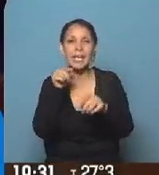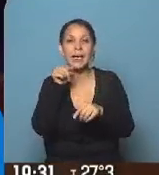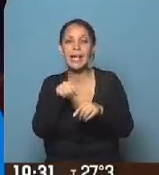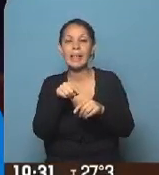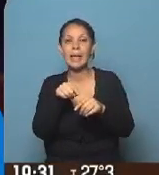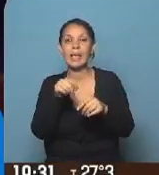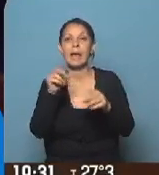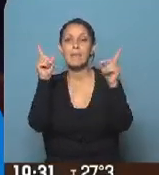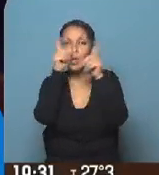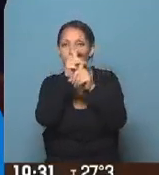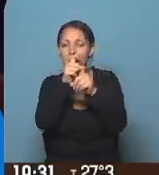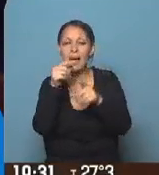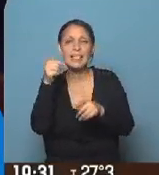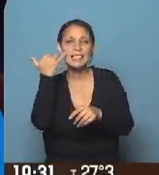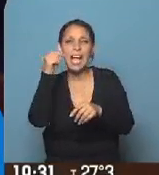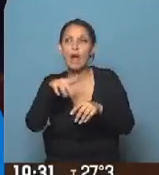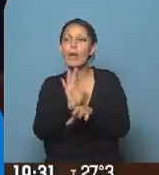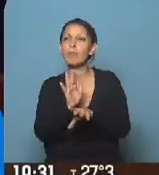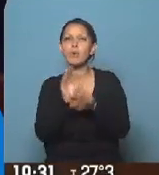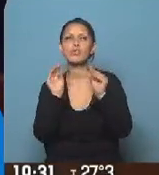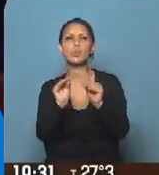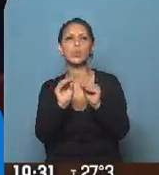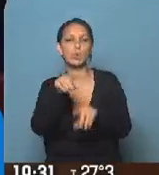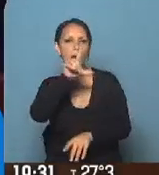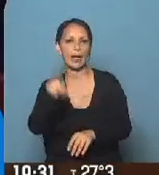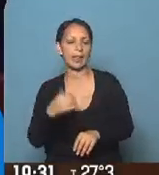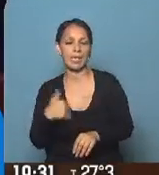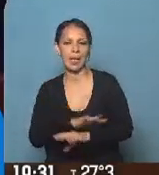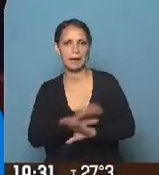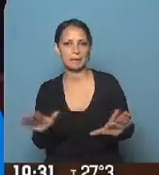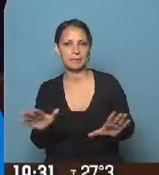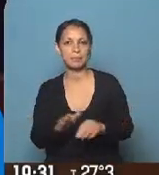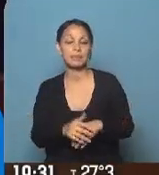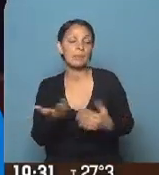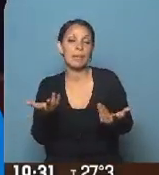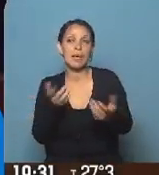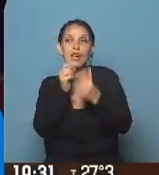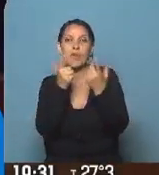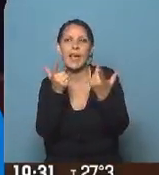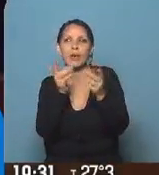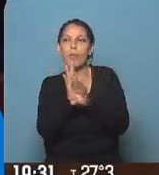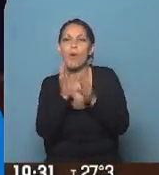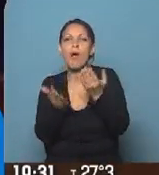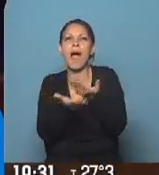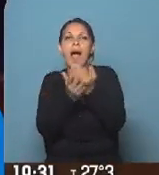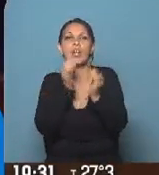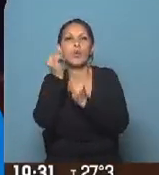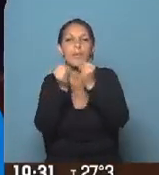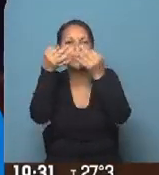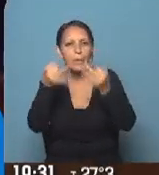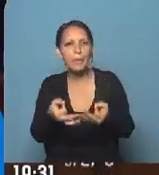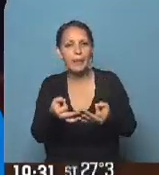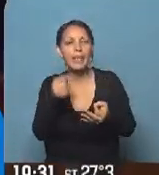intoxicado, está asfixiado y realmente es muy pobre. Y esa es mi preocupación, porque